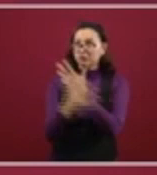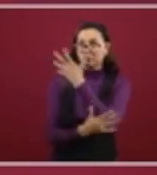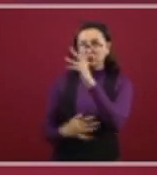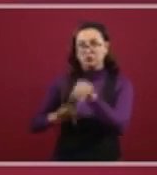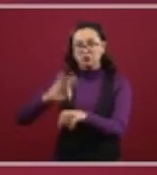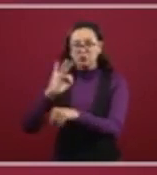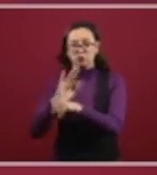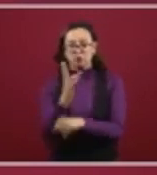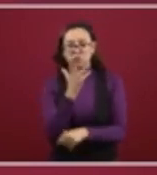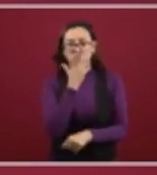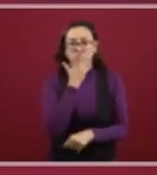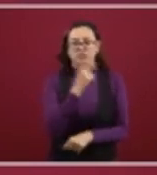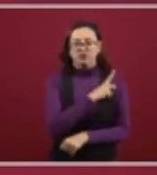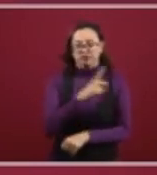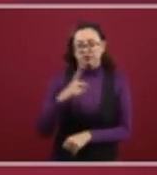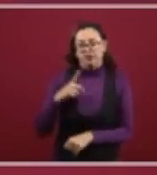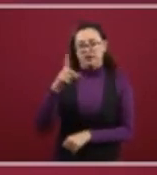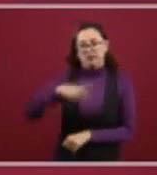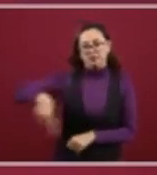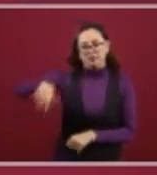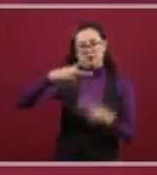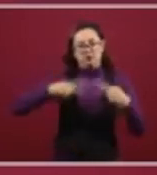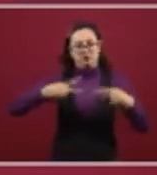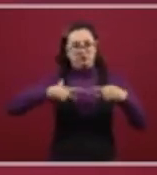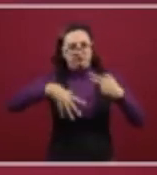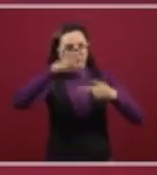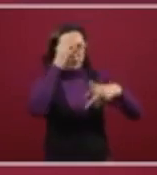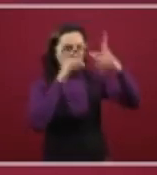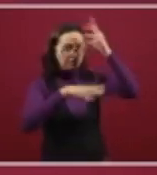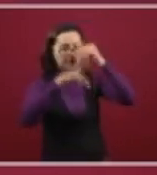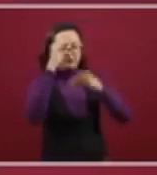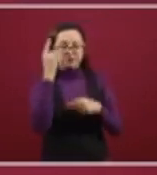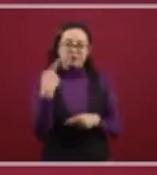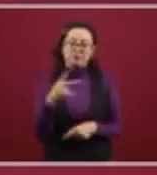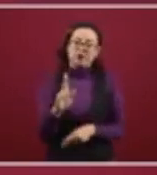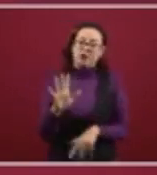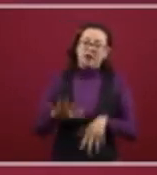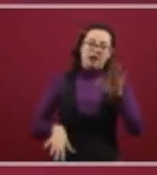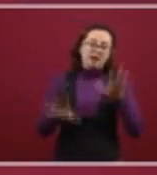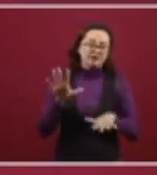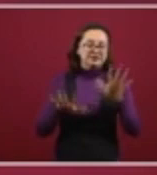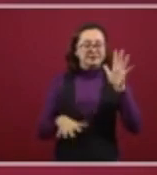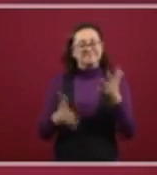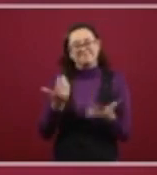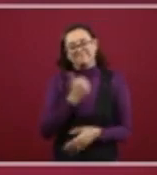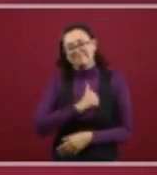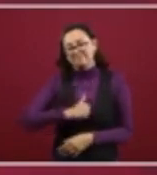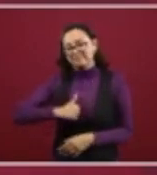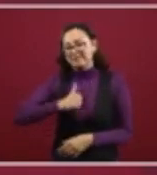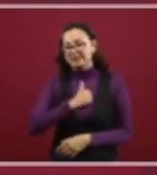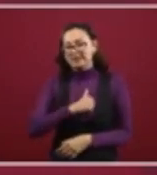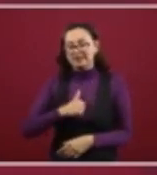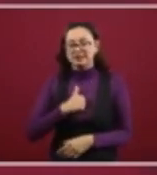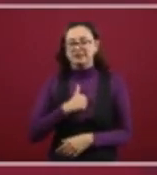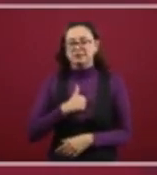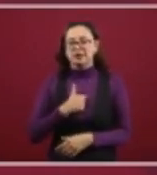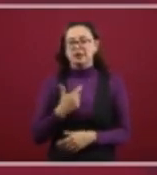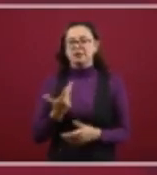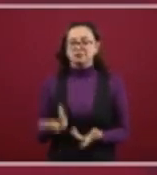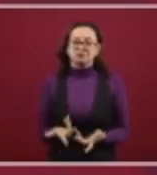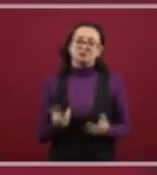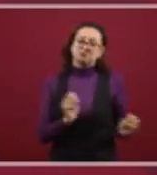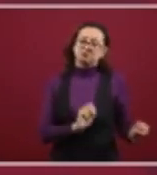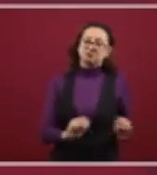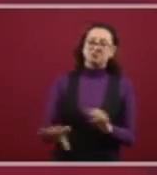tiene que estar sustentada en el conocimiento. Tristemente, la investigación, como muchas otras cosas, y ya aquí se ha señalado, pues se abandonó